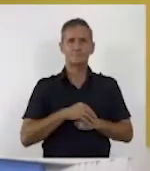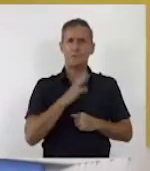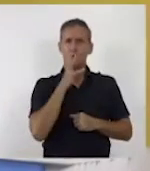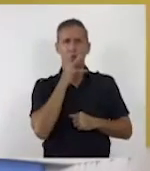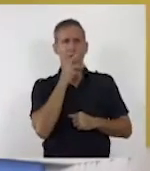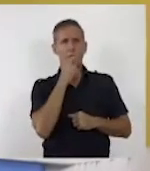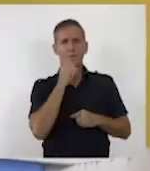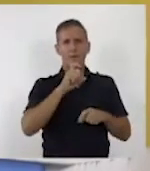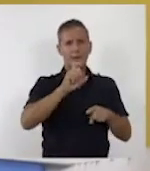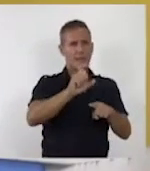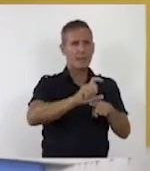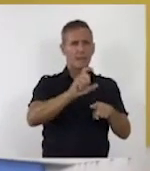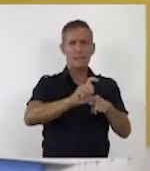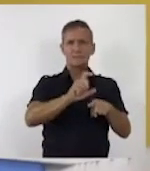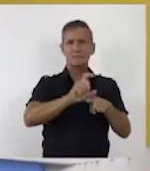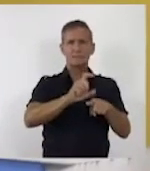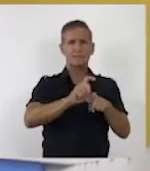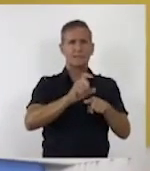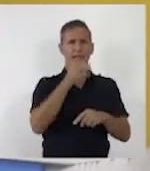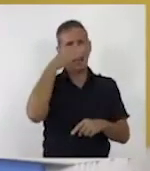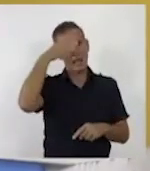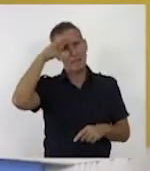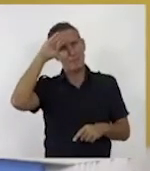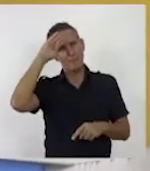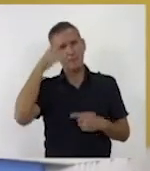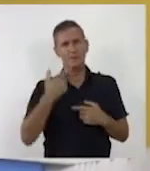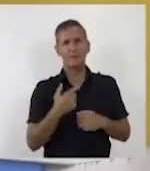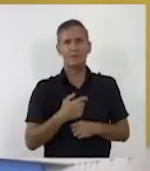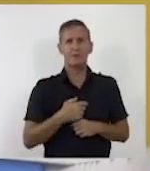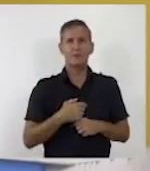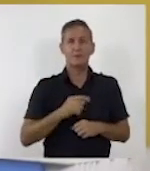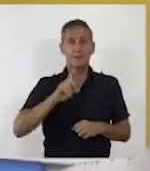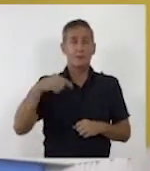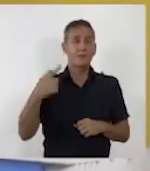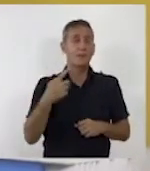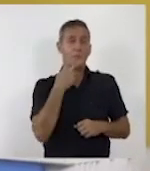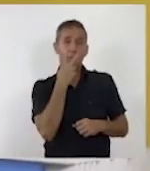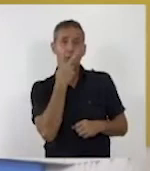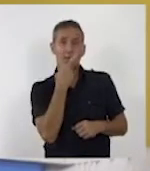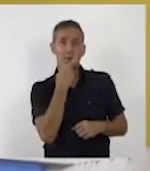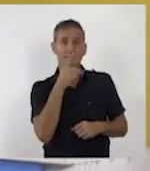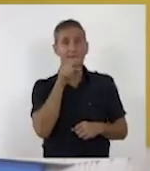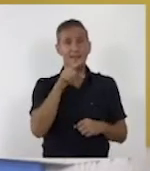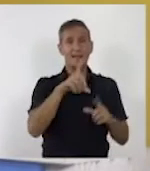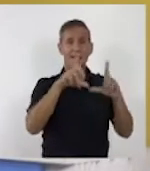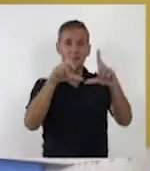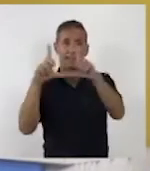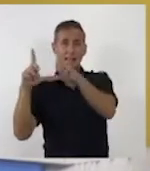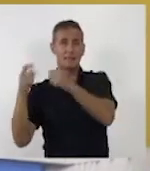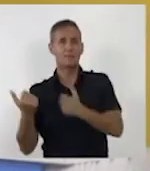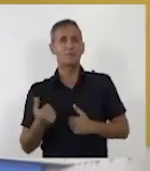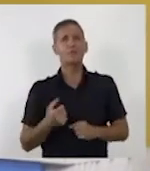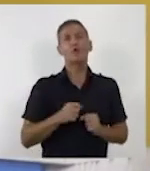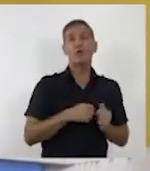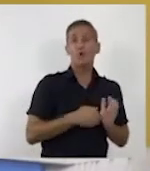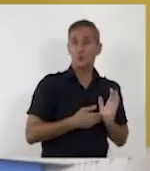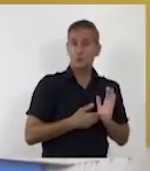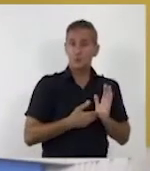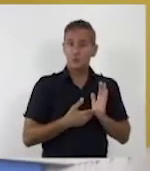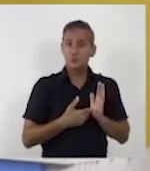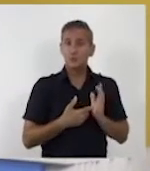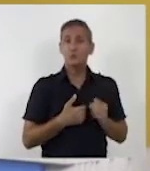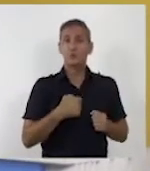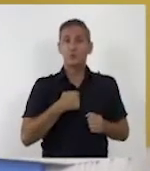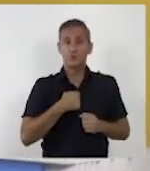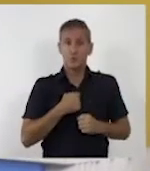cuanta belleza en nuestros campos cubanos bueno pues después de haberse recreado con estas bellas imágenes yo los